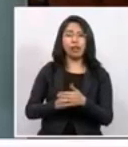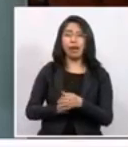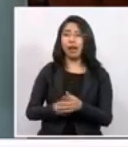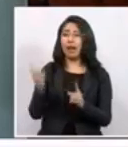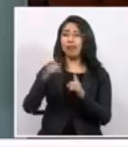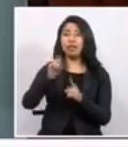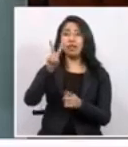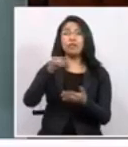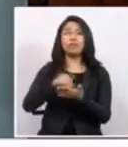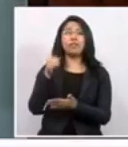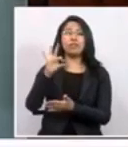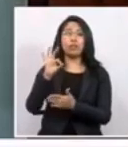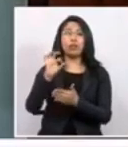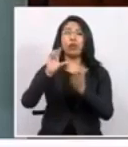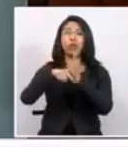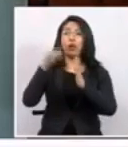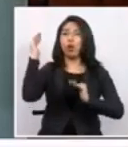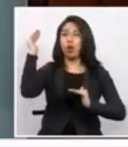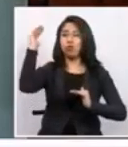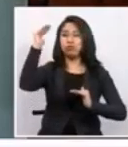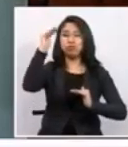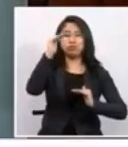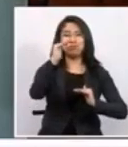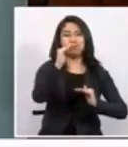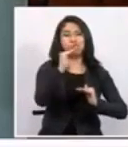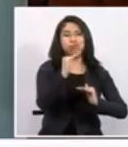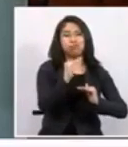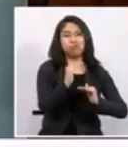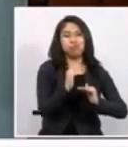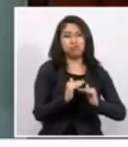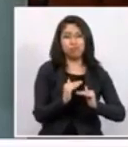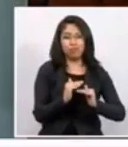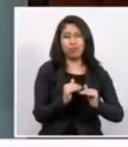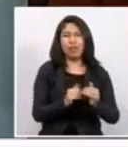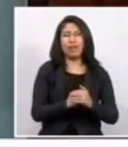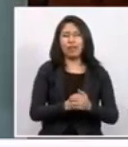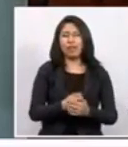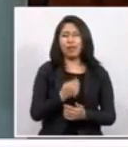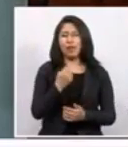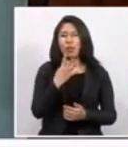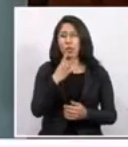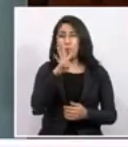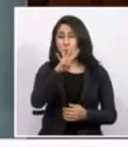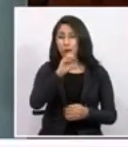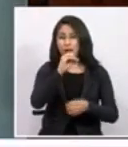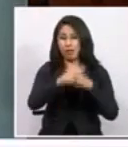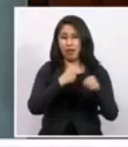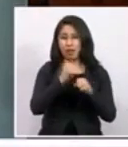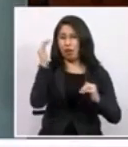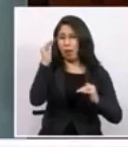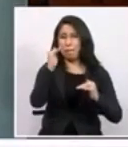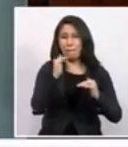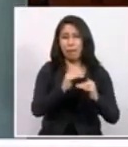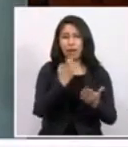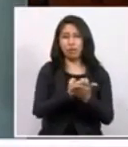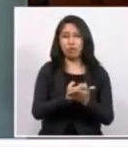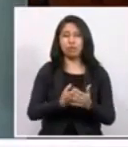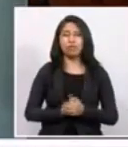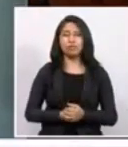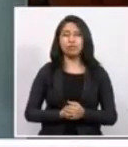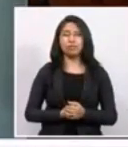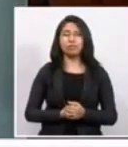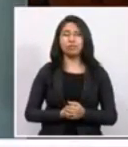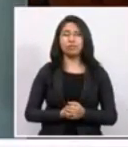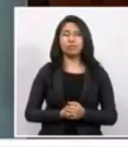2019, a presentar la caída más fuerte de la economía en los últimos casi 40 años. Del mismo